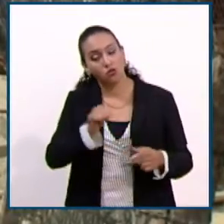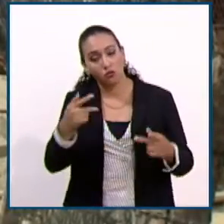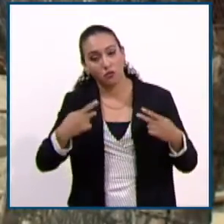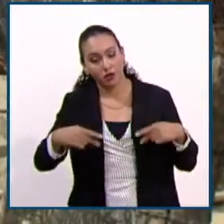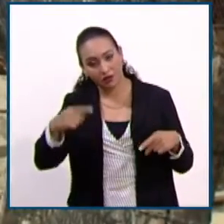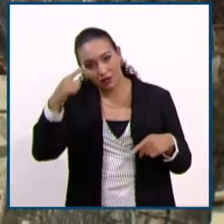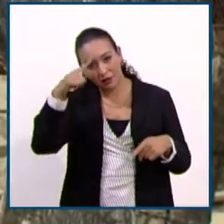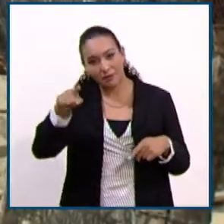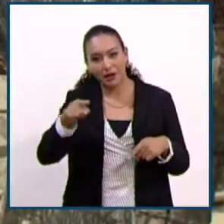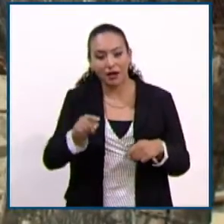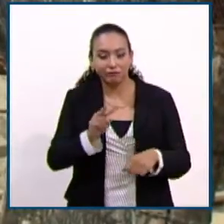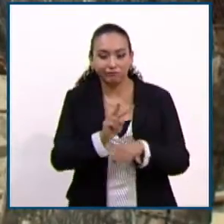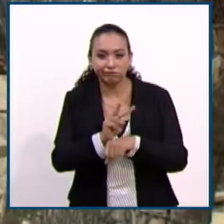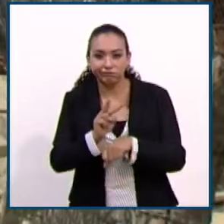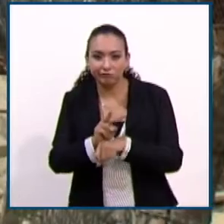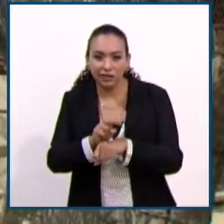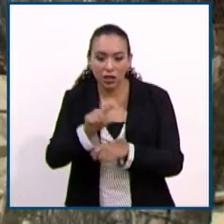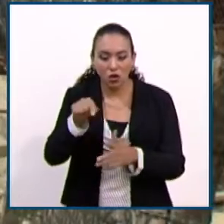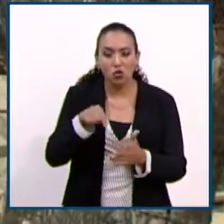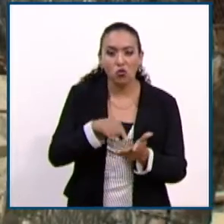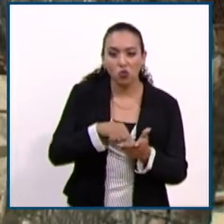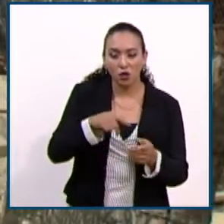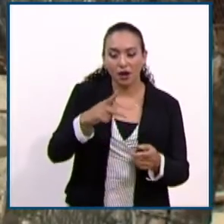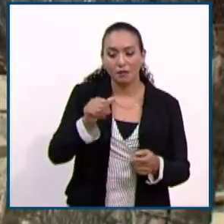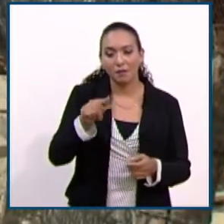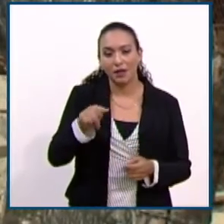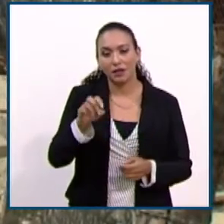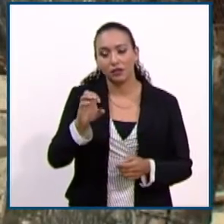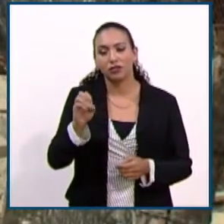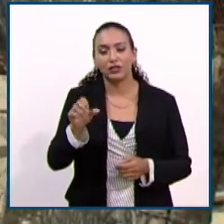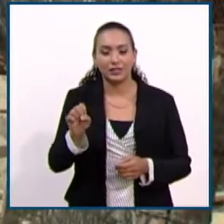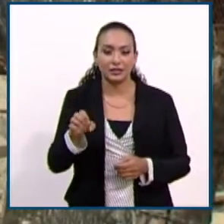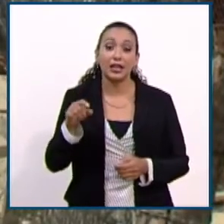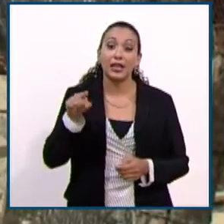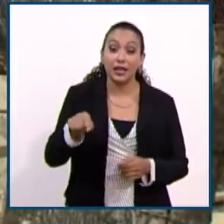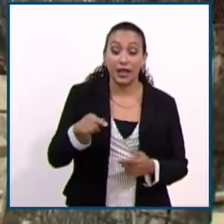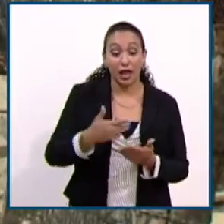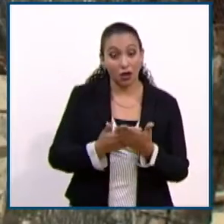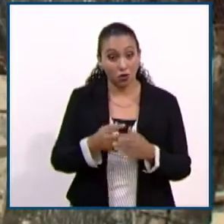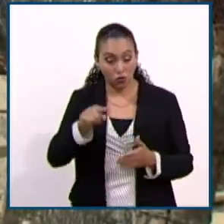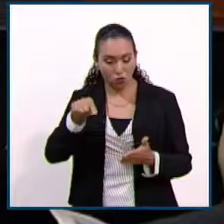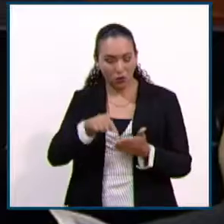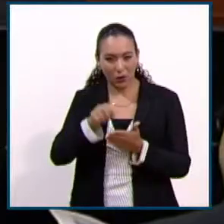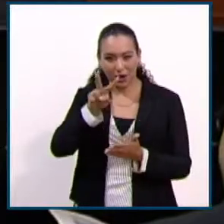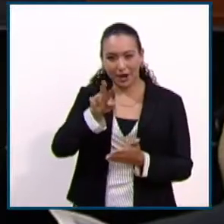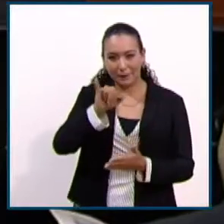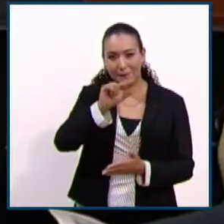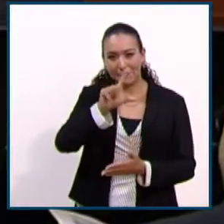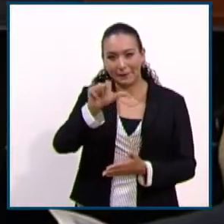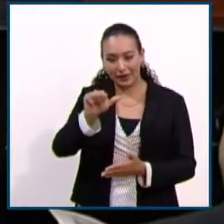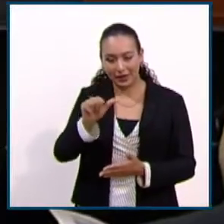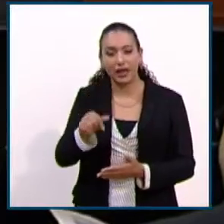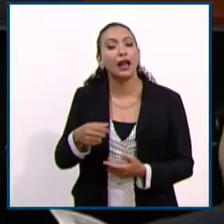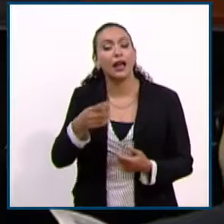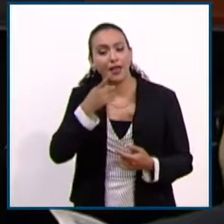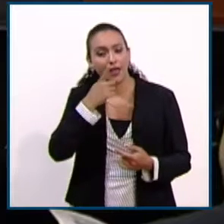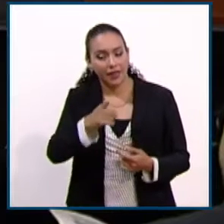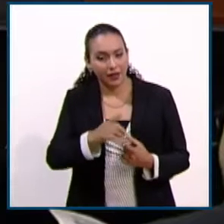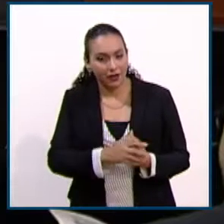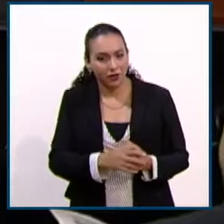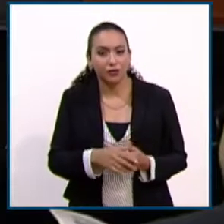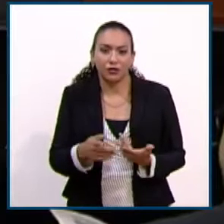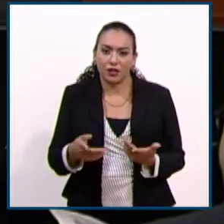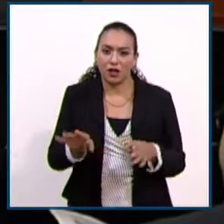regidor de Panteones, decisión que controvirtió el municipio de Villa de Sola de Vega, argumentando invasión a facultades exclusivas